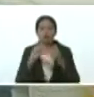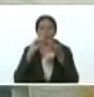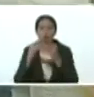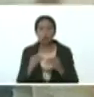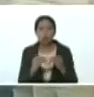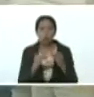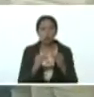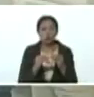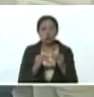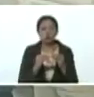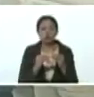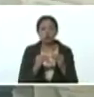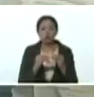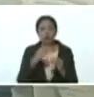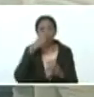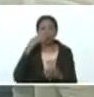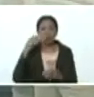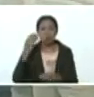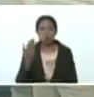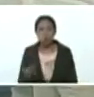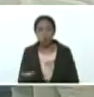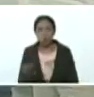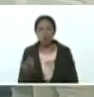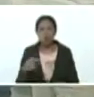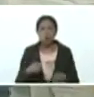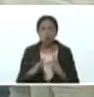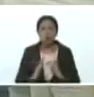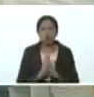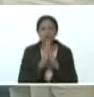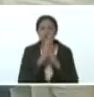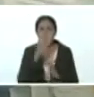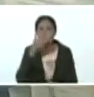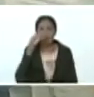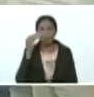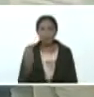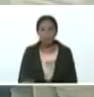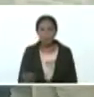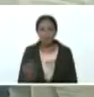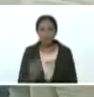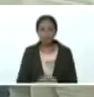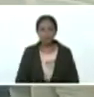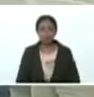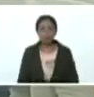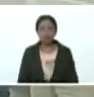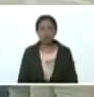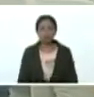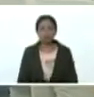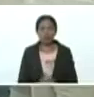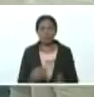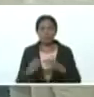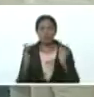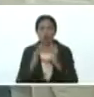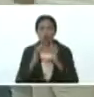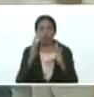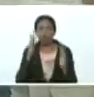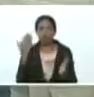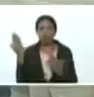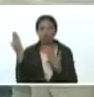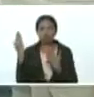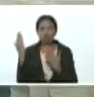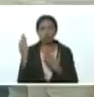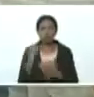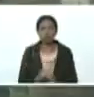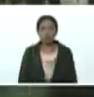Gregorio Hernández, nuestro santo, San José Gregorio Hernández. Vamos al pase. Adelante, gobernador.